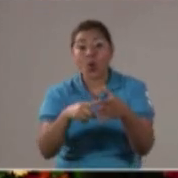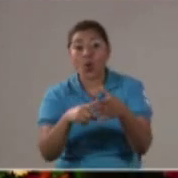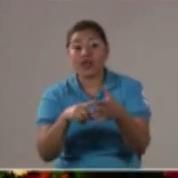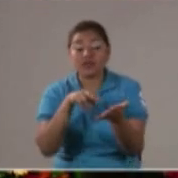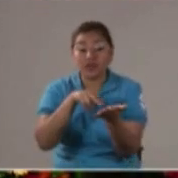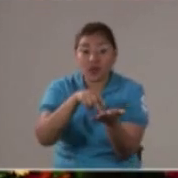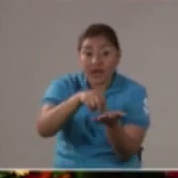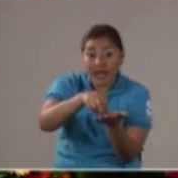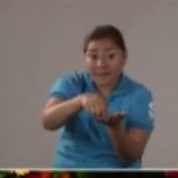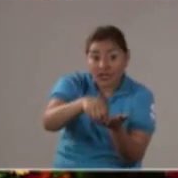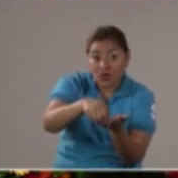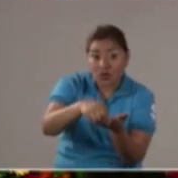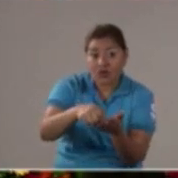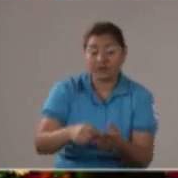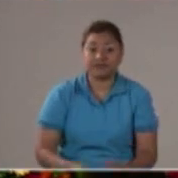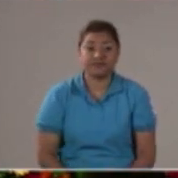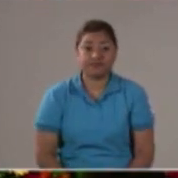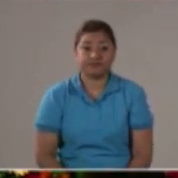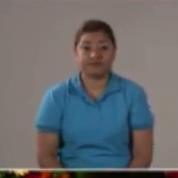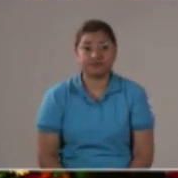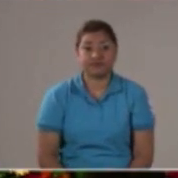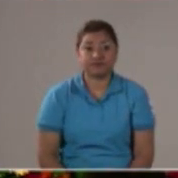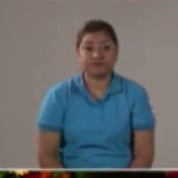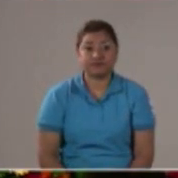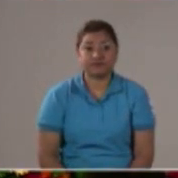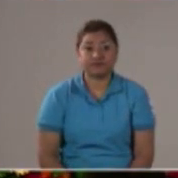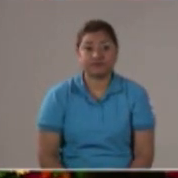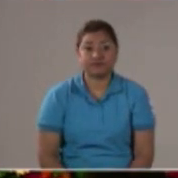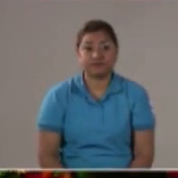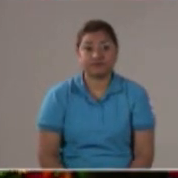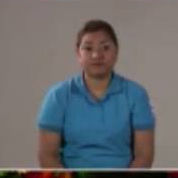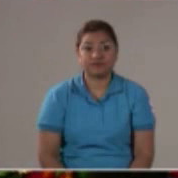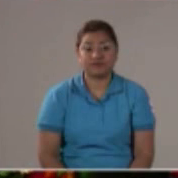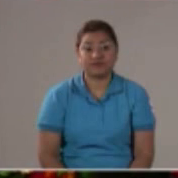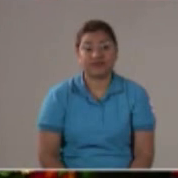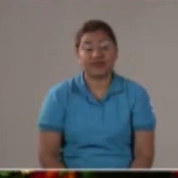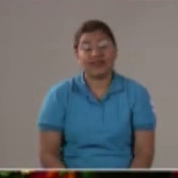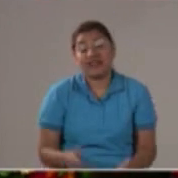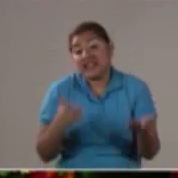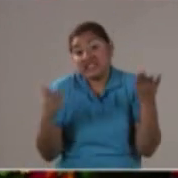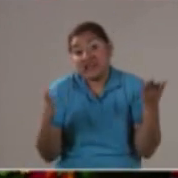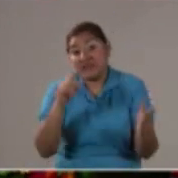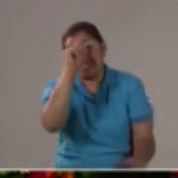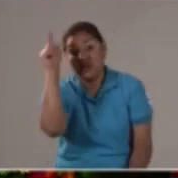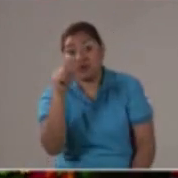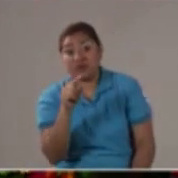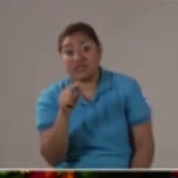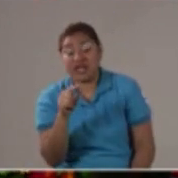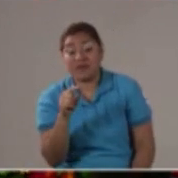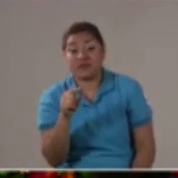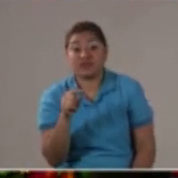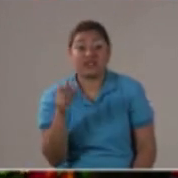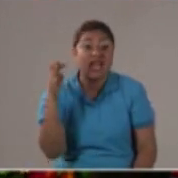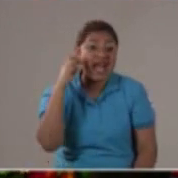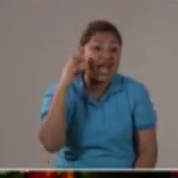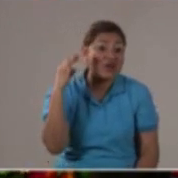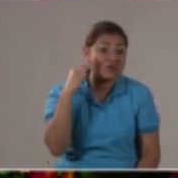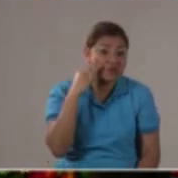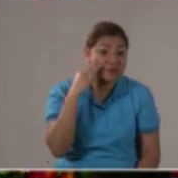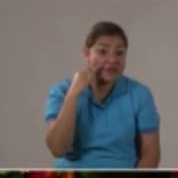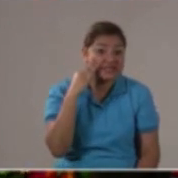Eso se lo tendría que preguntar a su papá o a su